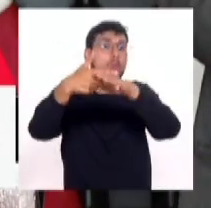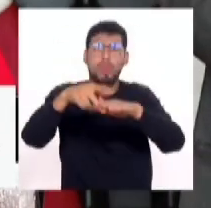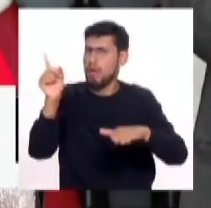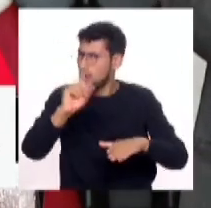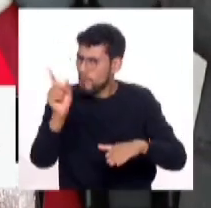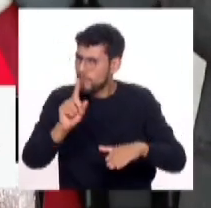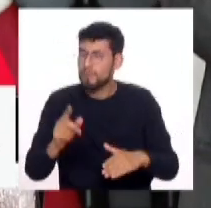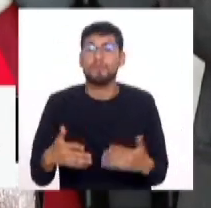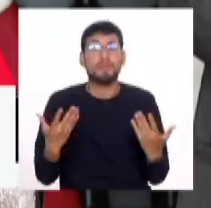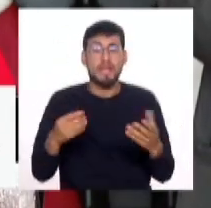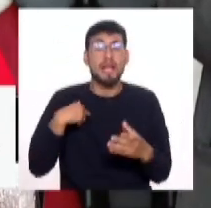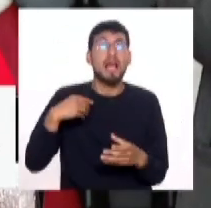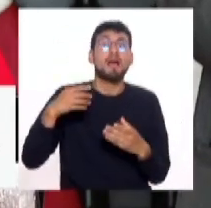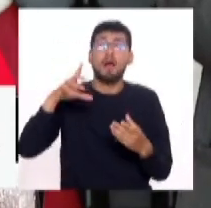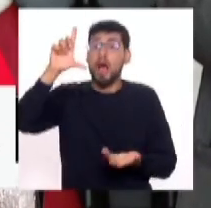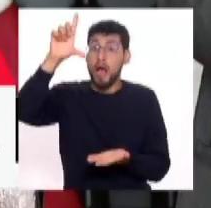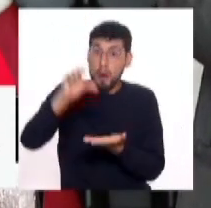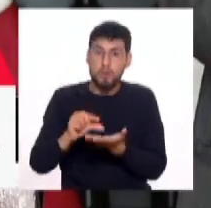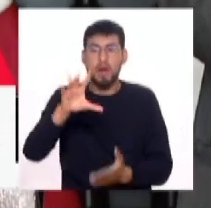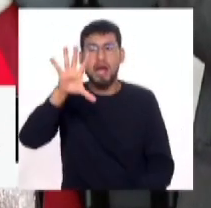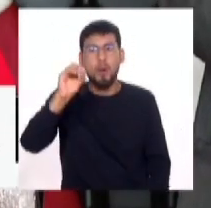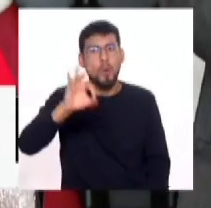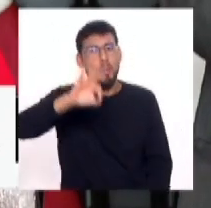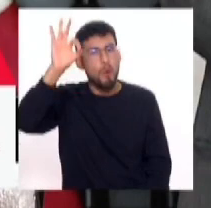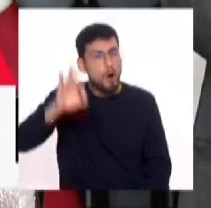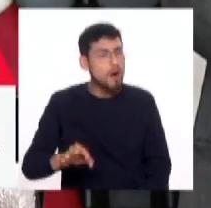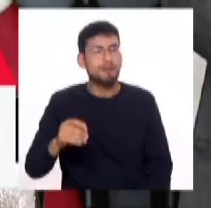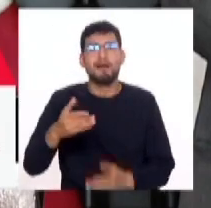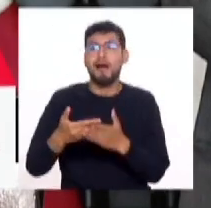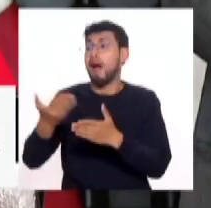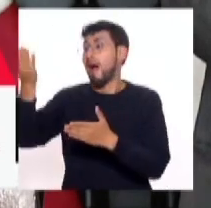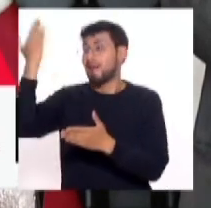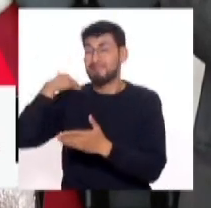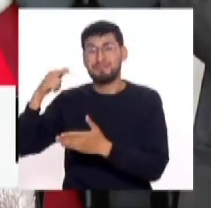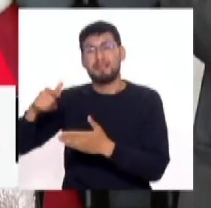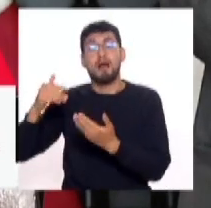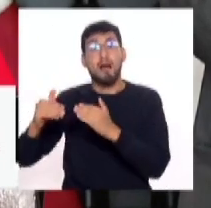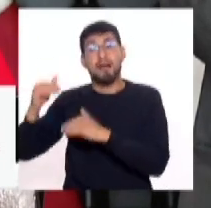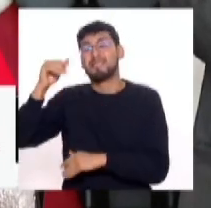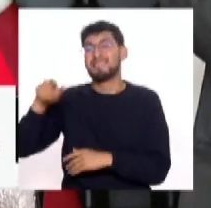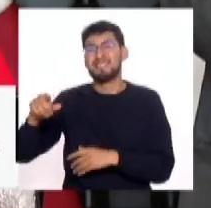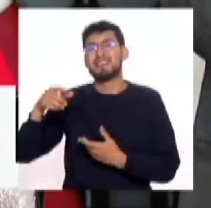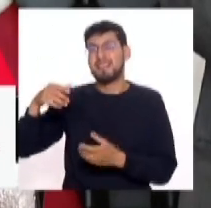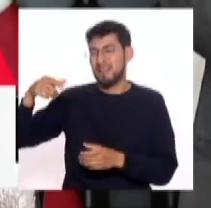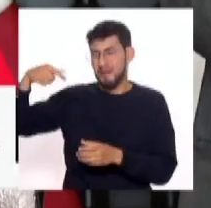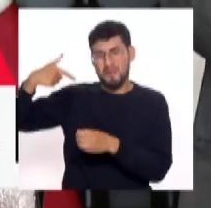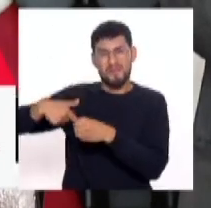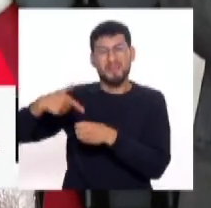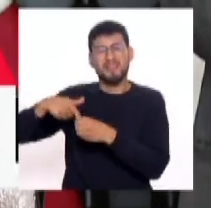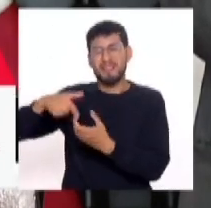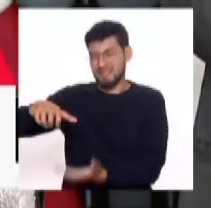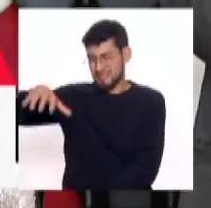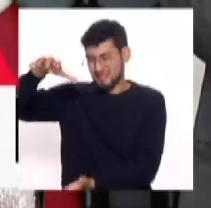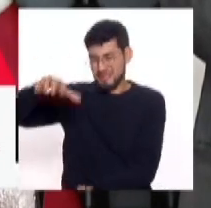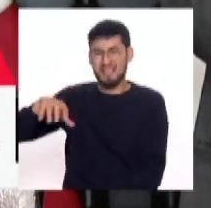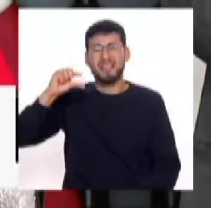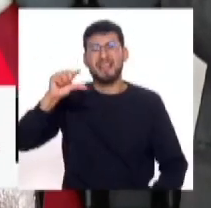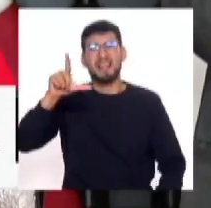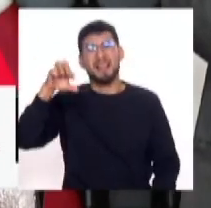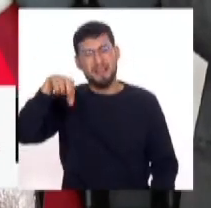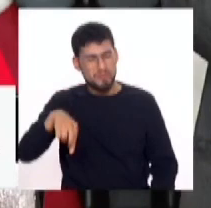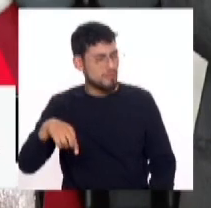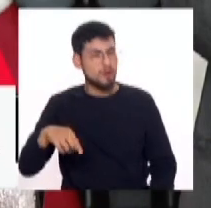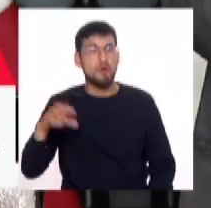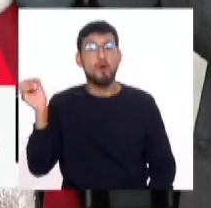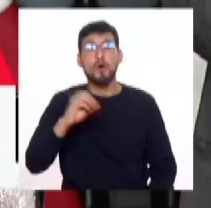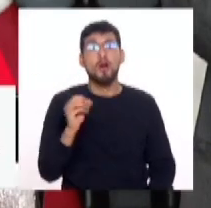interrupciones, con un ahorro del 50% en comparación al gas licuado de petróleo denominado GLP